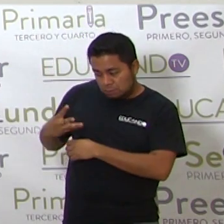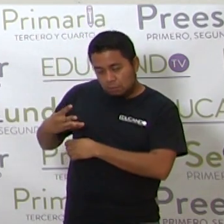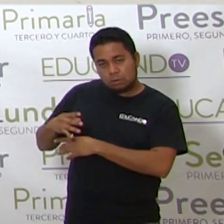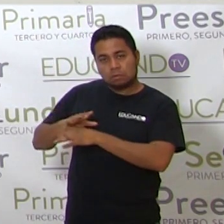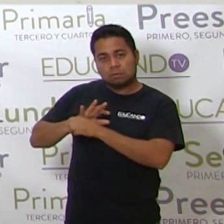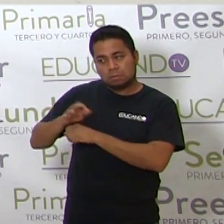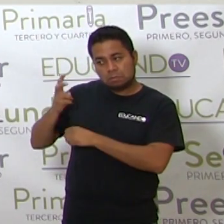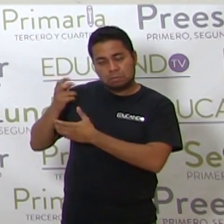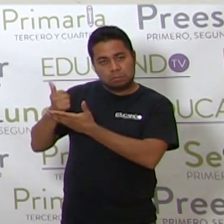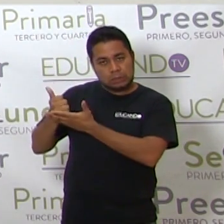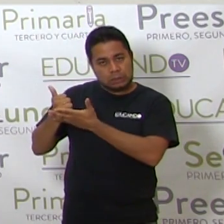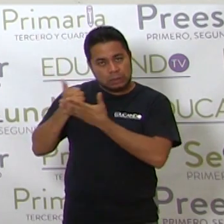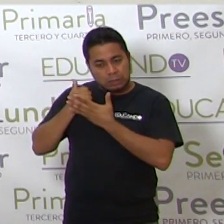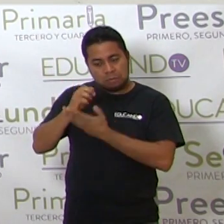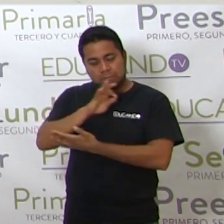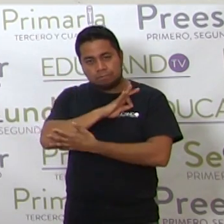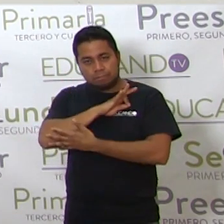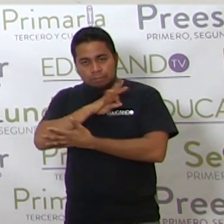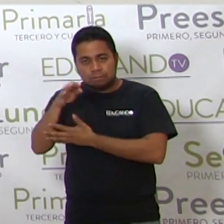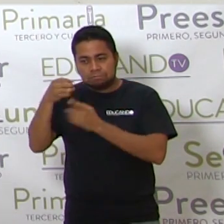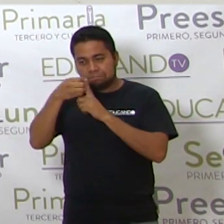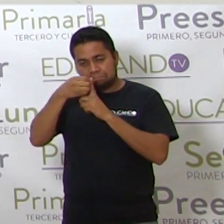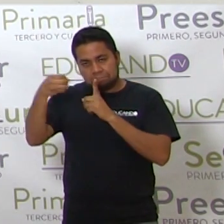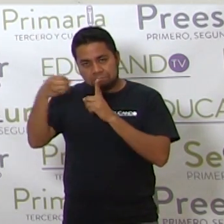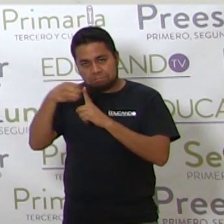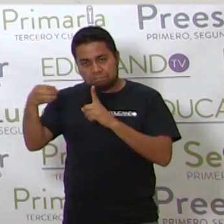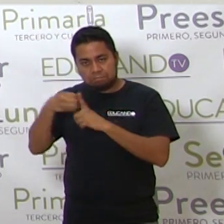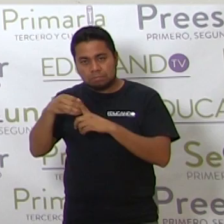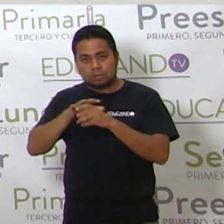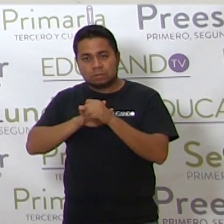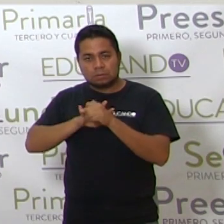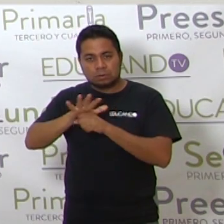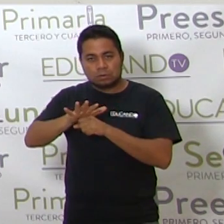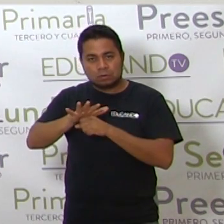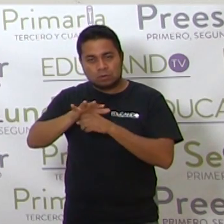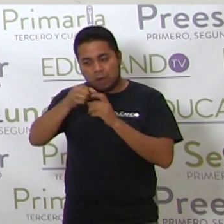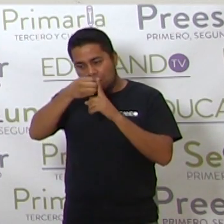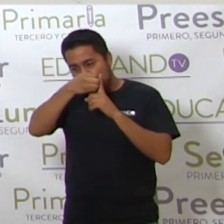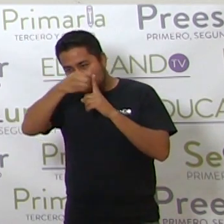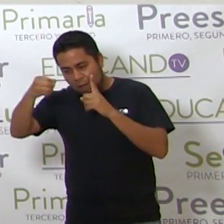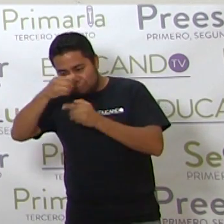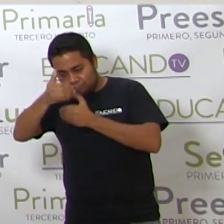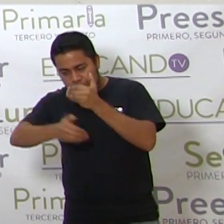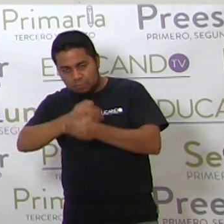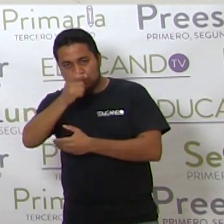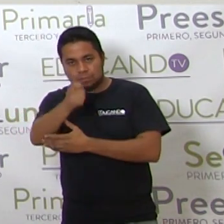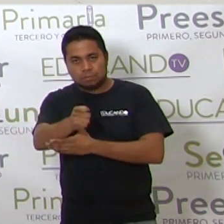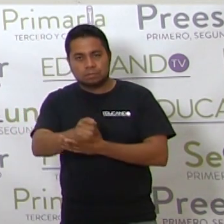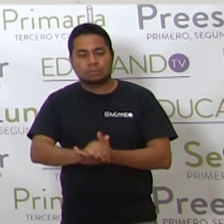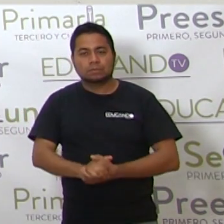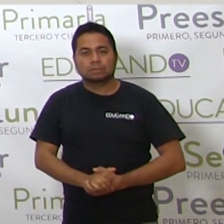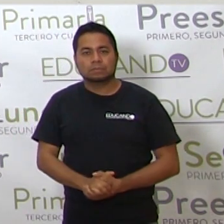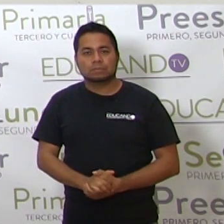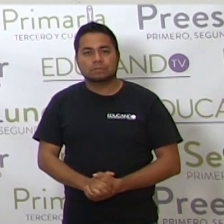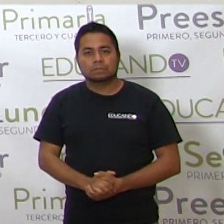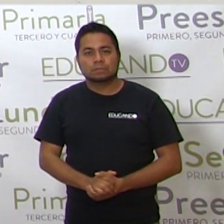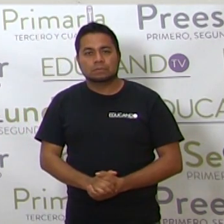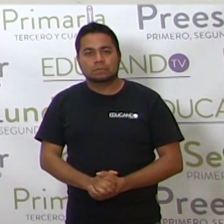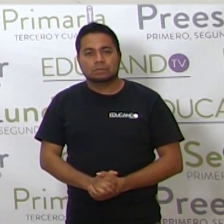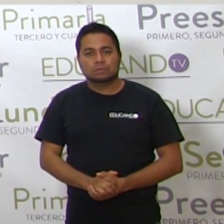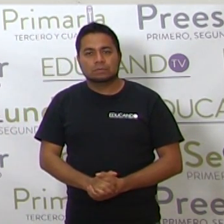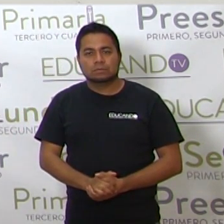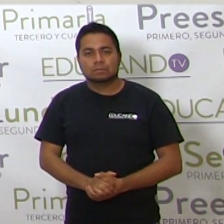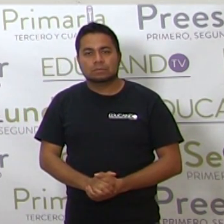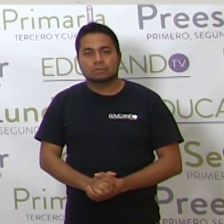permitir ordenar la estructura bien la estructura de